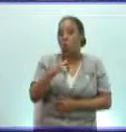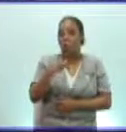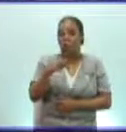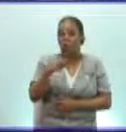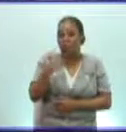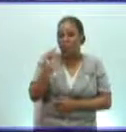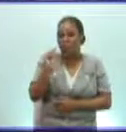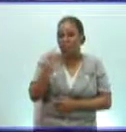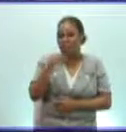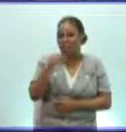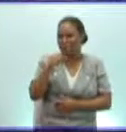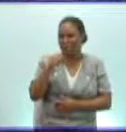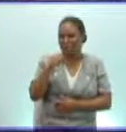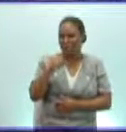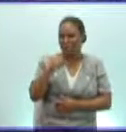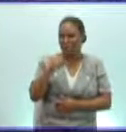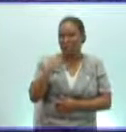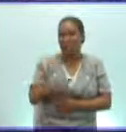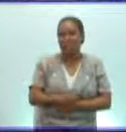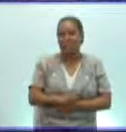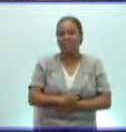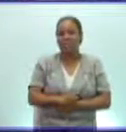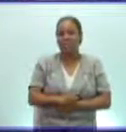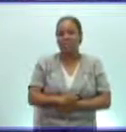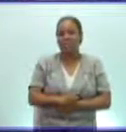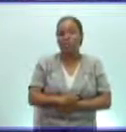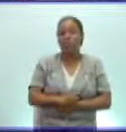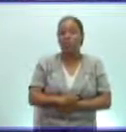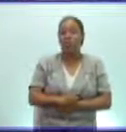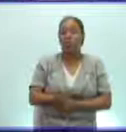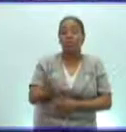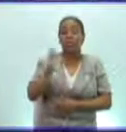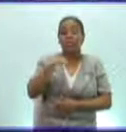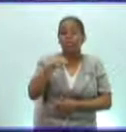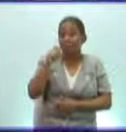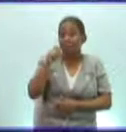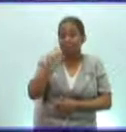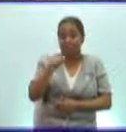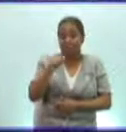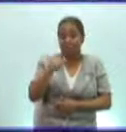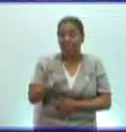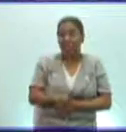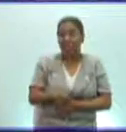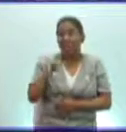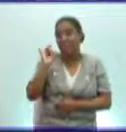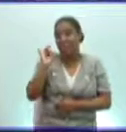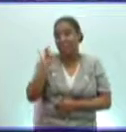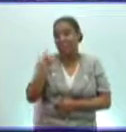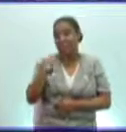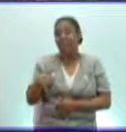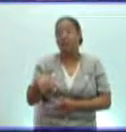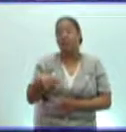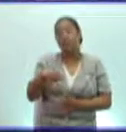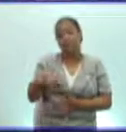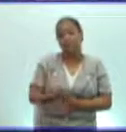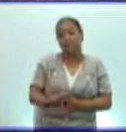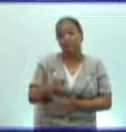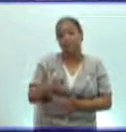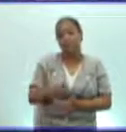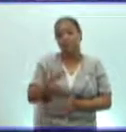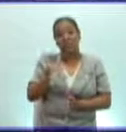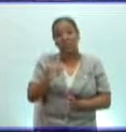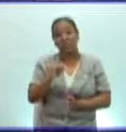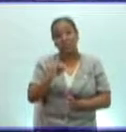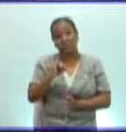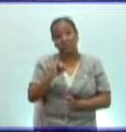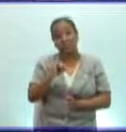ácido, ligeramente ácido. Es decir, si el neutro es 7, pues en torno a entre 6, 6,5 y 7. No